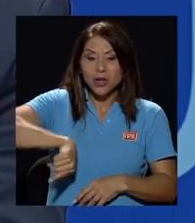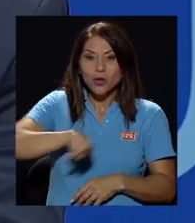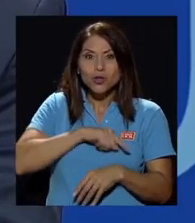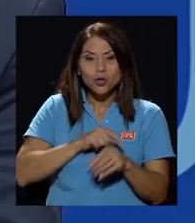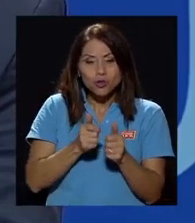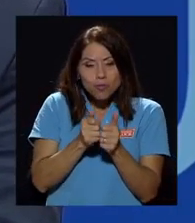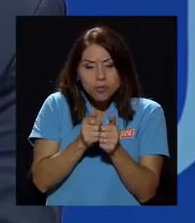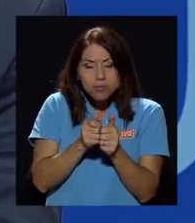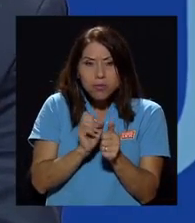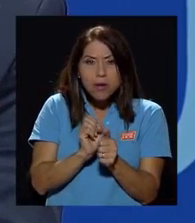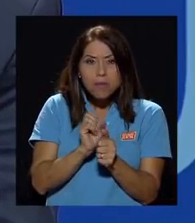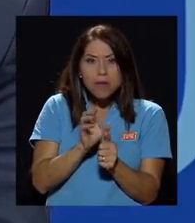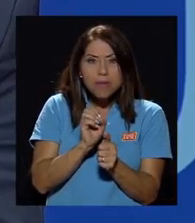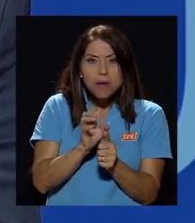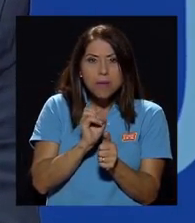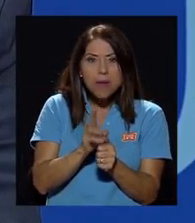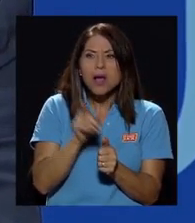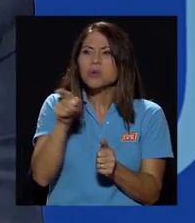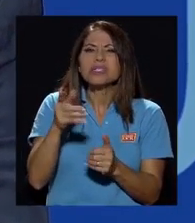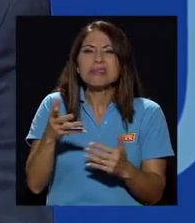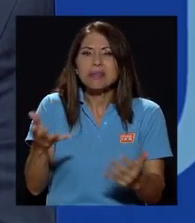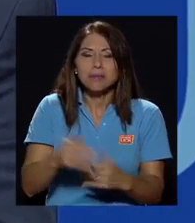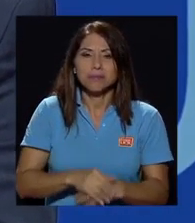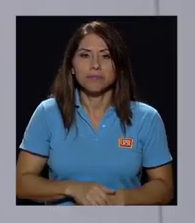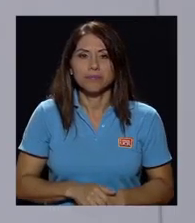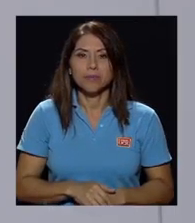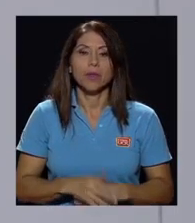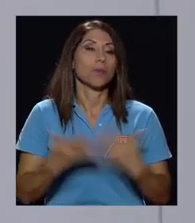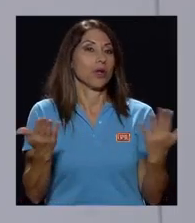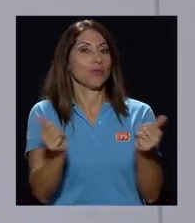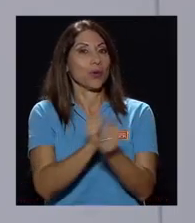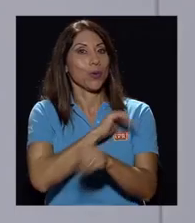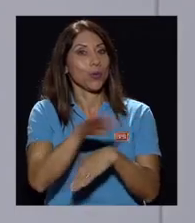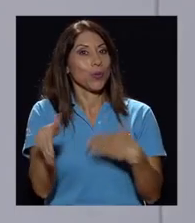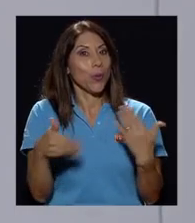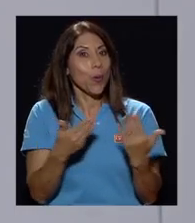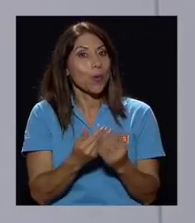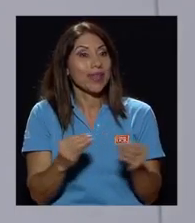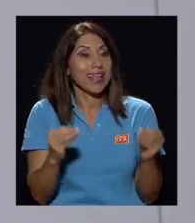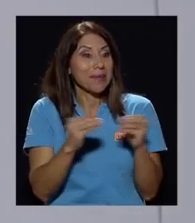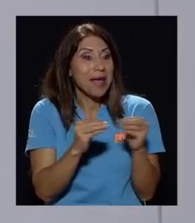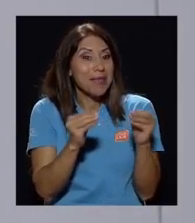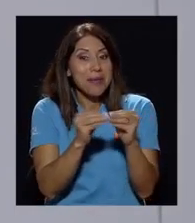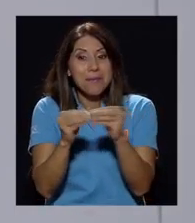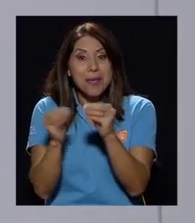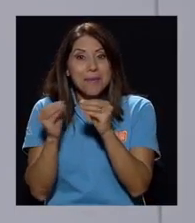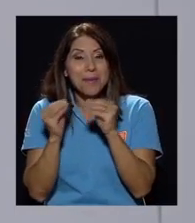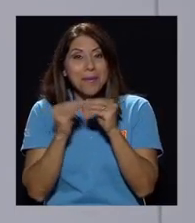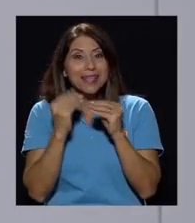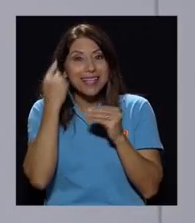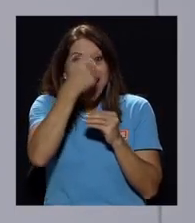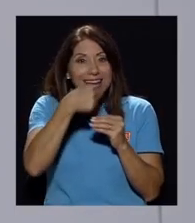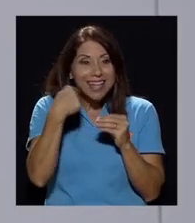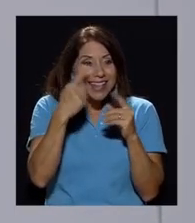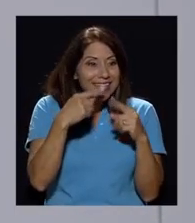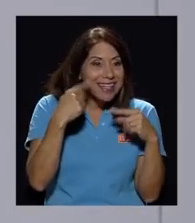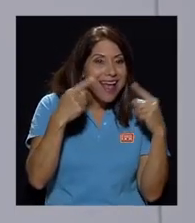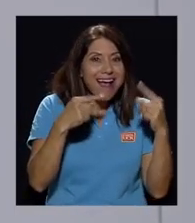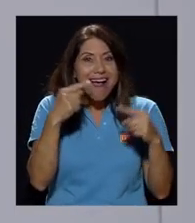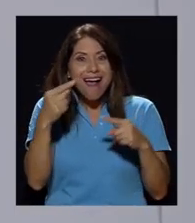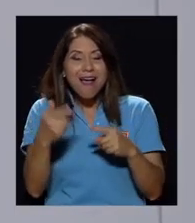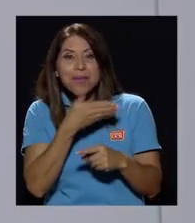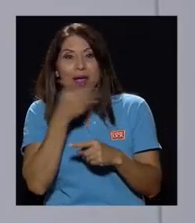través de esta aplicación a ustedes que les genera entonces bueno con todas estas mientras más caritas mejor verdad vamos a tener más muestreo